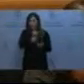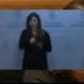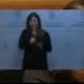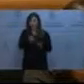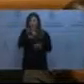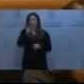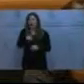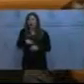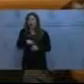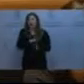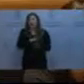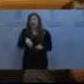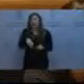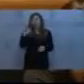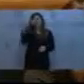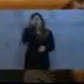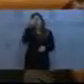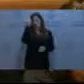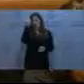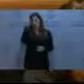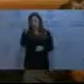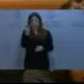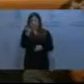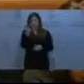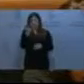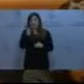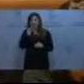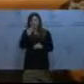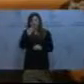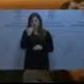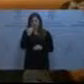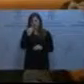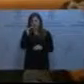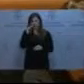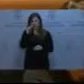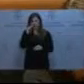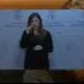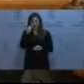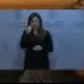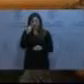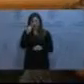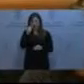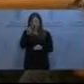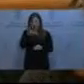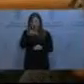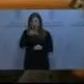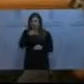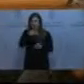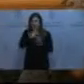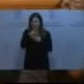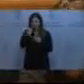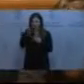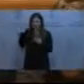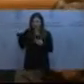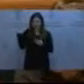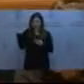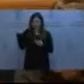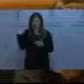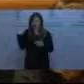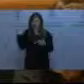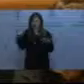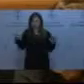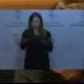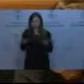una tercera y última consideración es que, con fecha de hace bastantes días, por vía de urgencia,